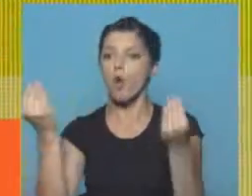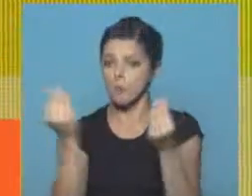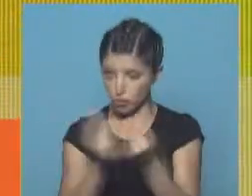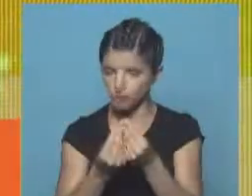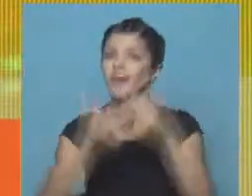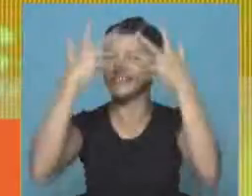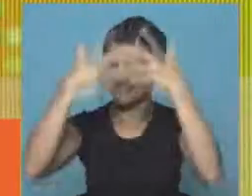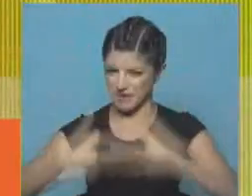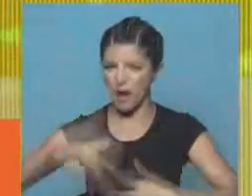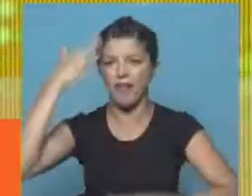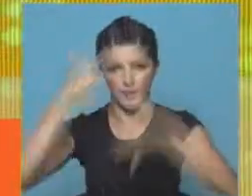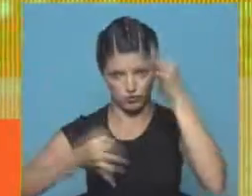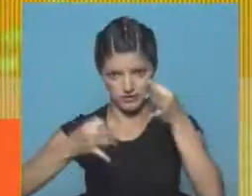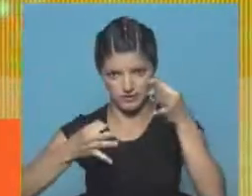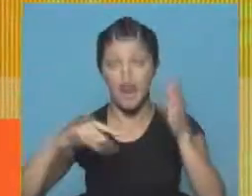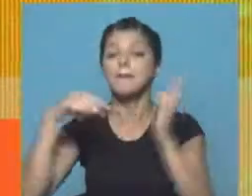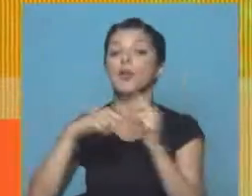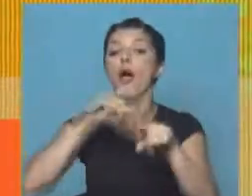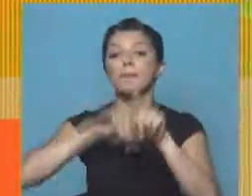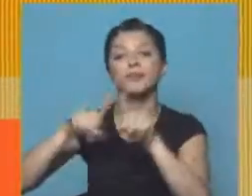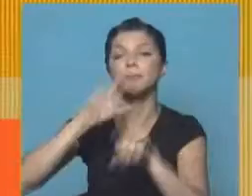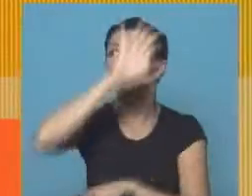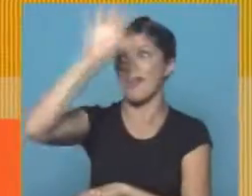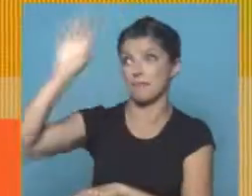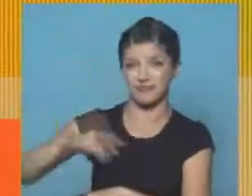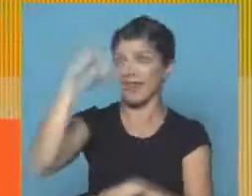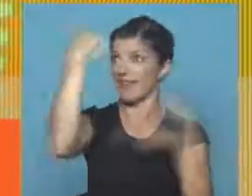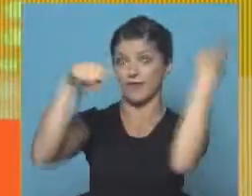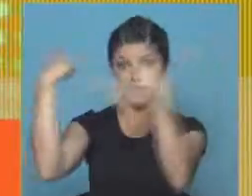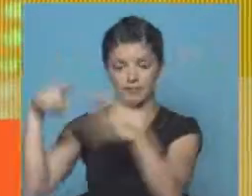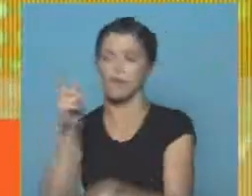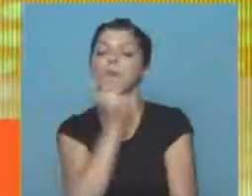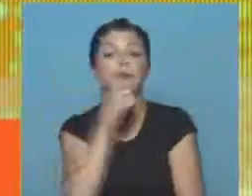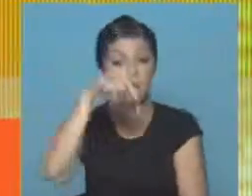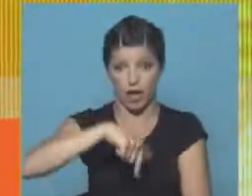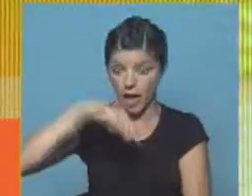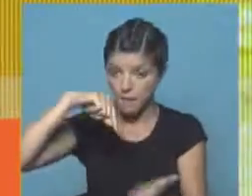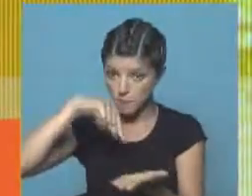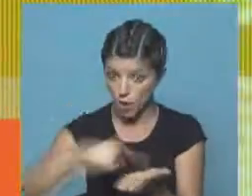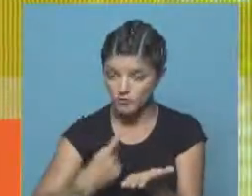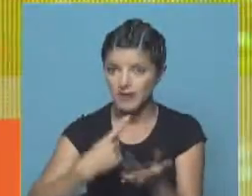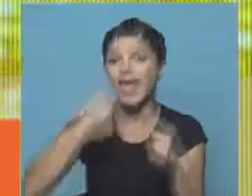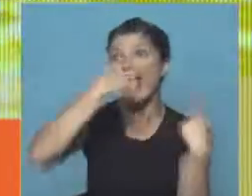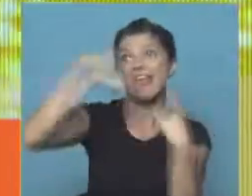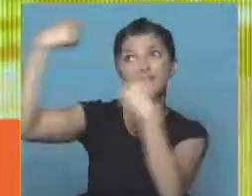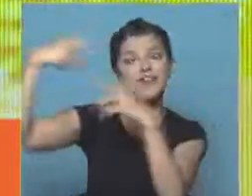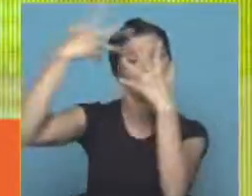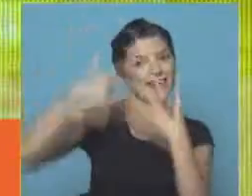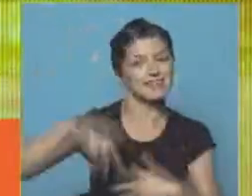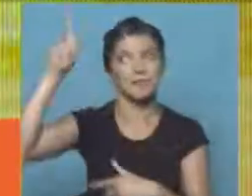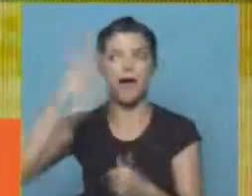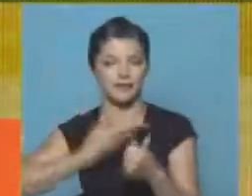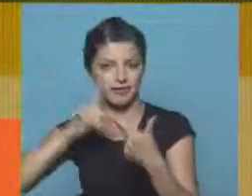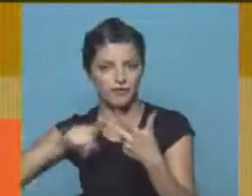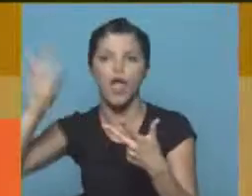todos en alguna medida distintos en cada provincia. La provincia de Buenos Aires tiene un sistema distinto del de Santa Fe, distinto que el de la Ciudad de Buenos